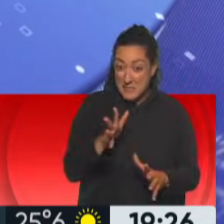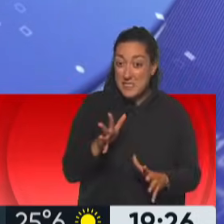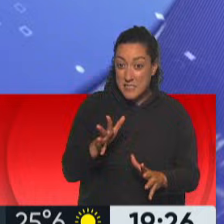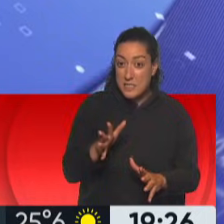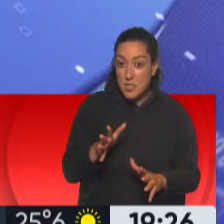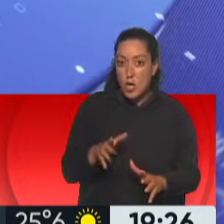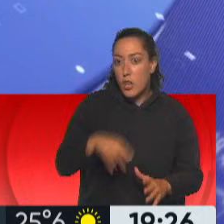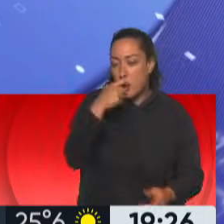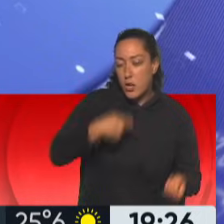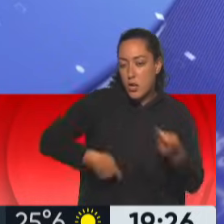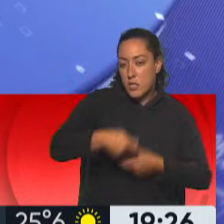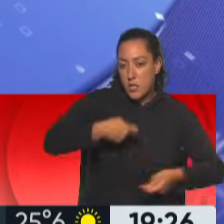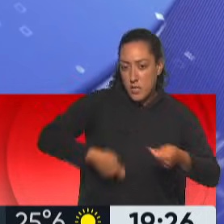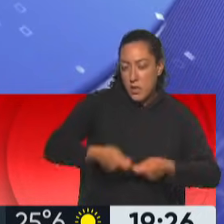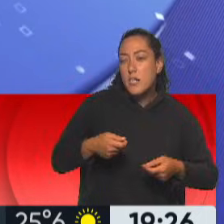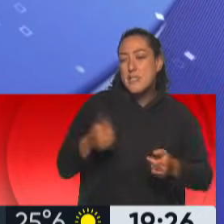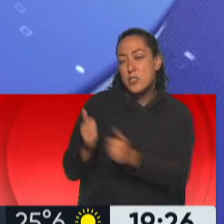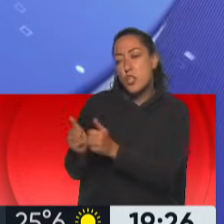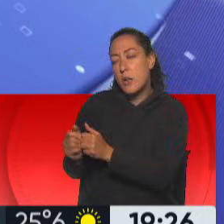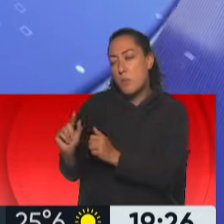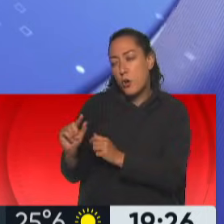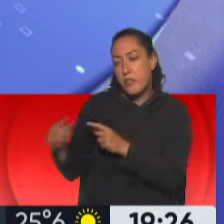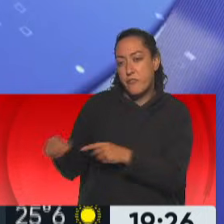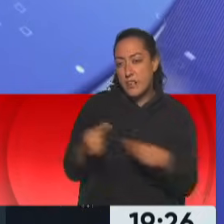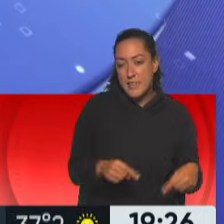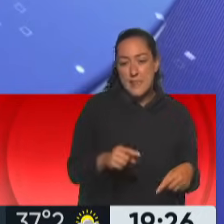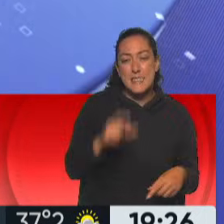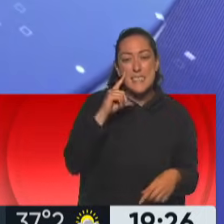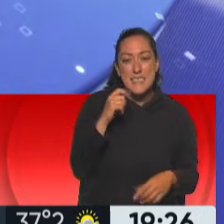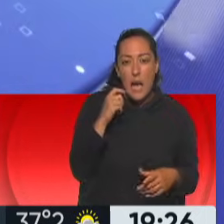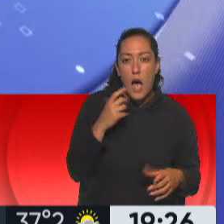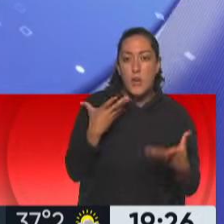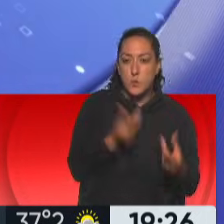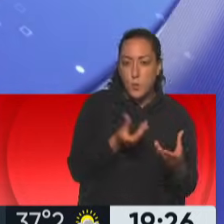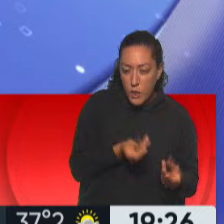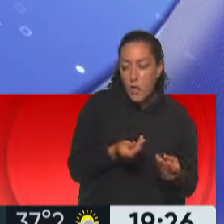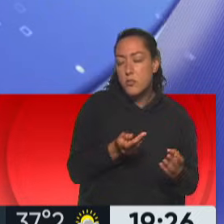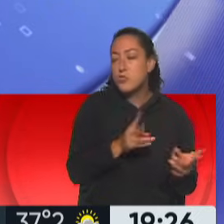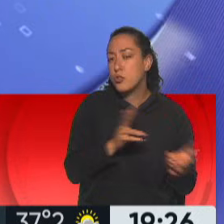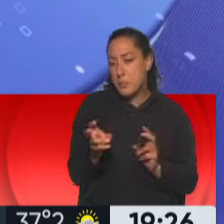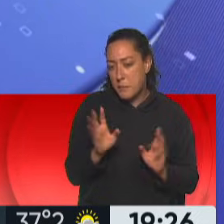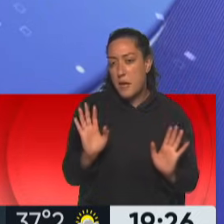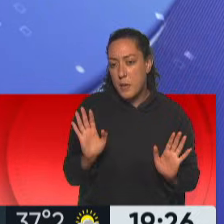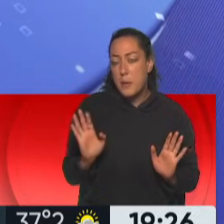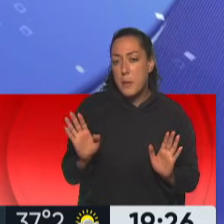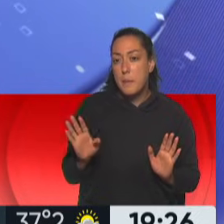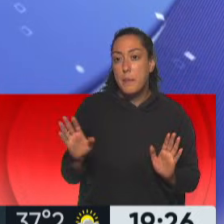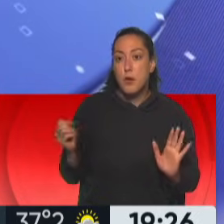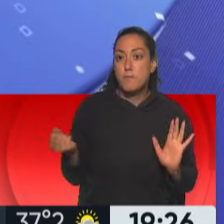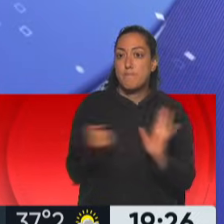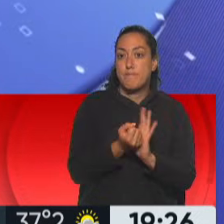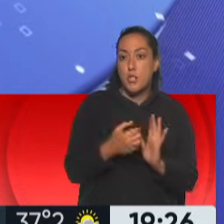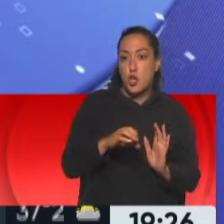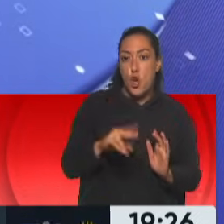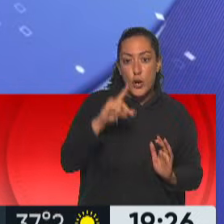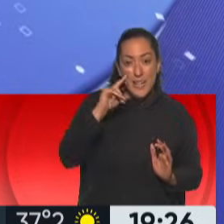tráfico de drogas, más allá de una historia distinta en cuanto a que había colaborado con la CIA, otras cuestiones, pero bueno, el antecedente de Noriega y